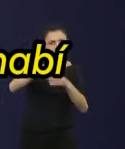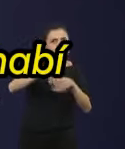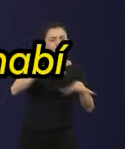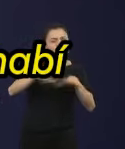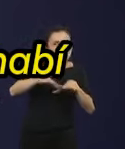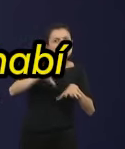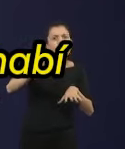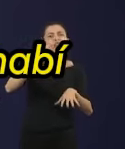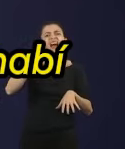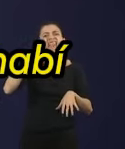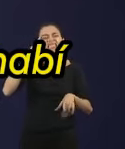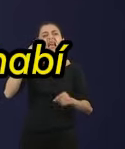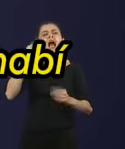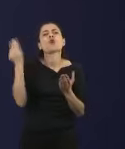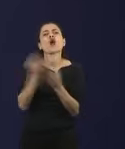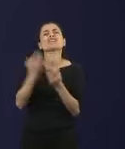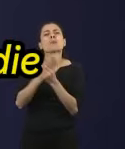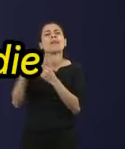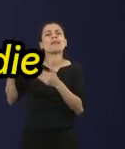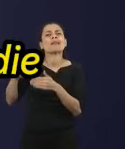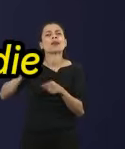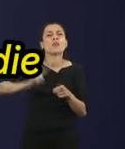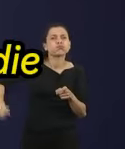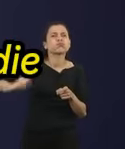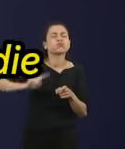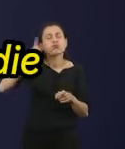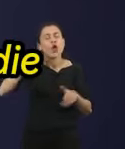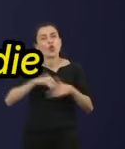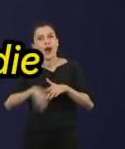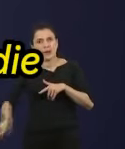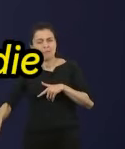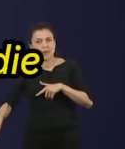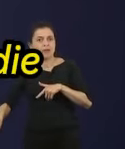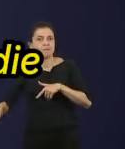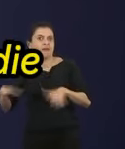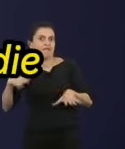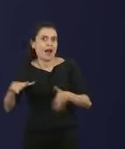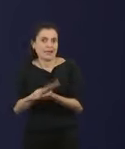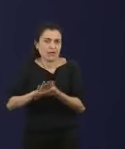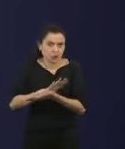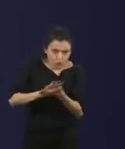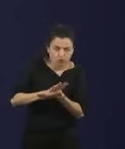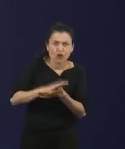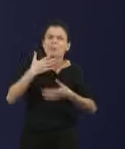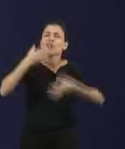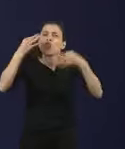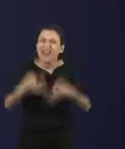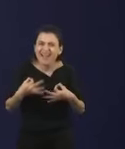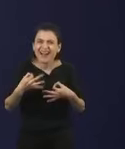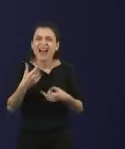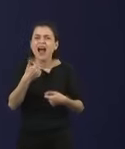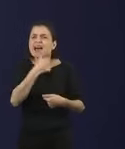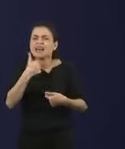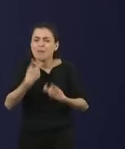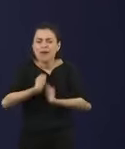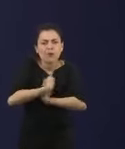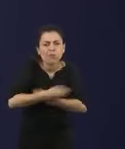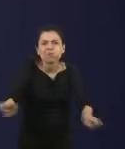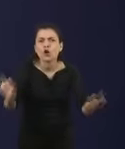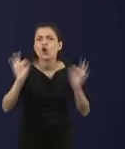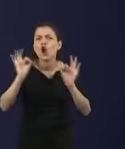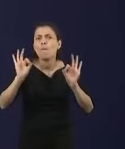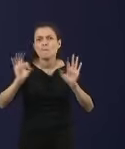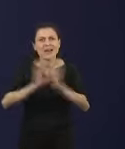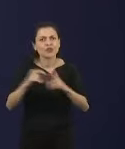de los expedientes atrasados que había en la datse y de que no se había dejado a nadie sin medicamentos ya lo había contado Me